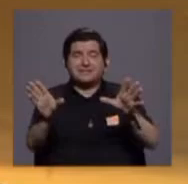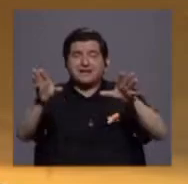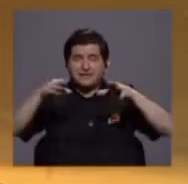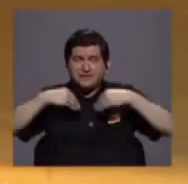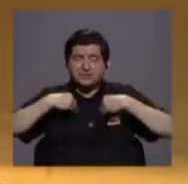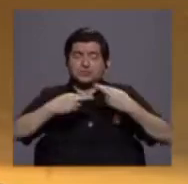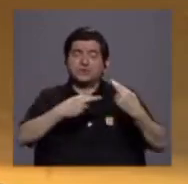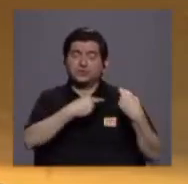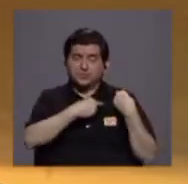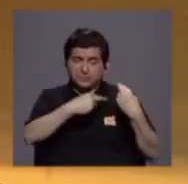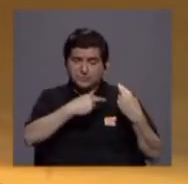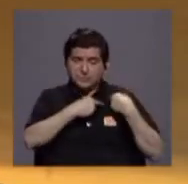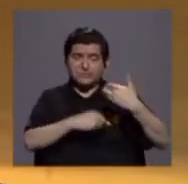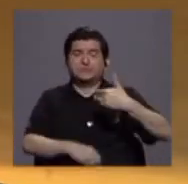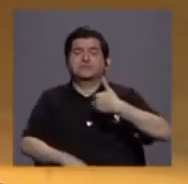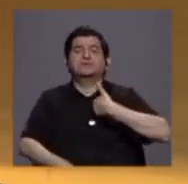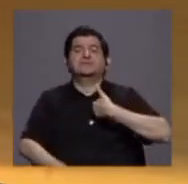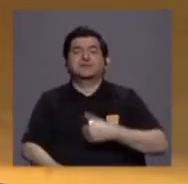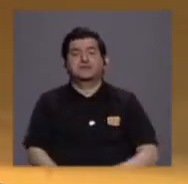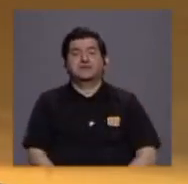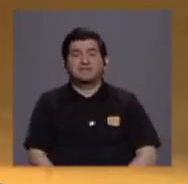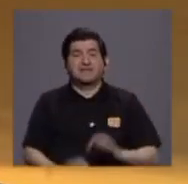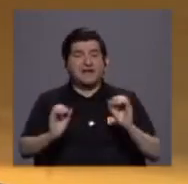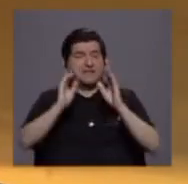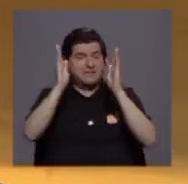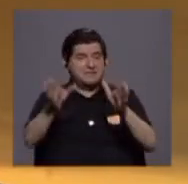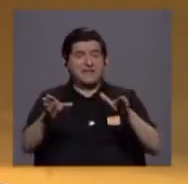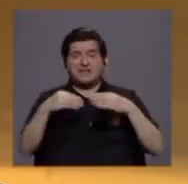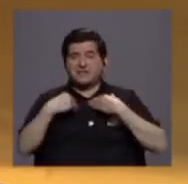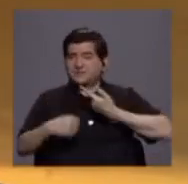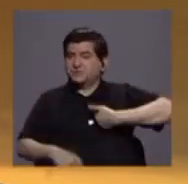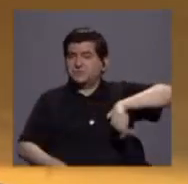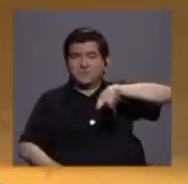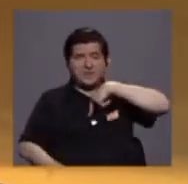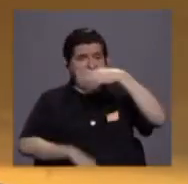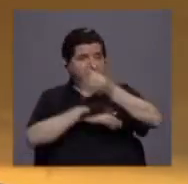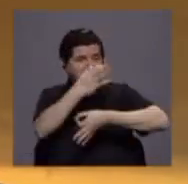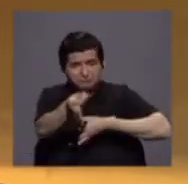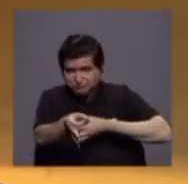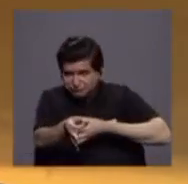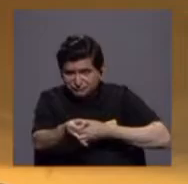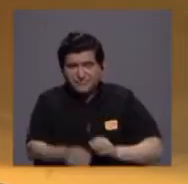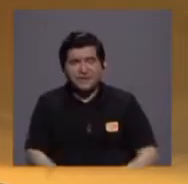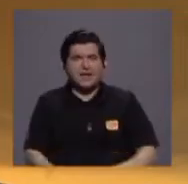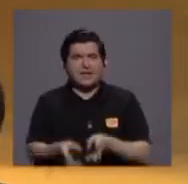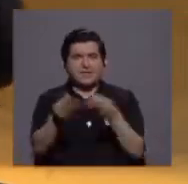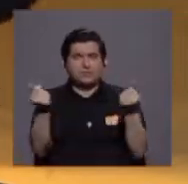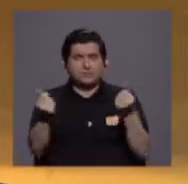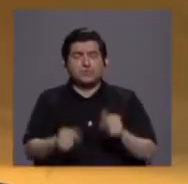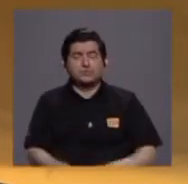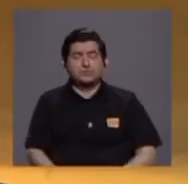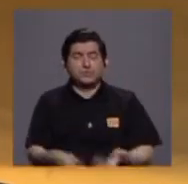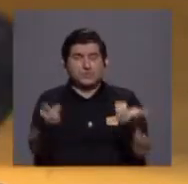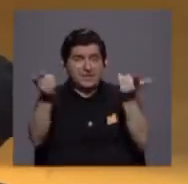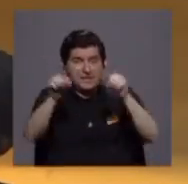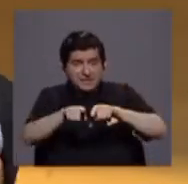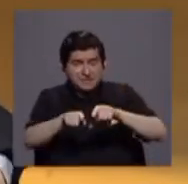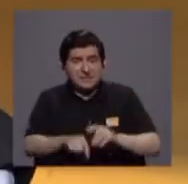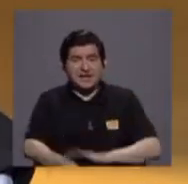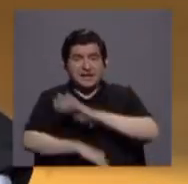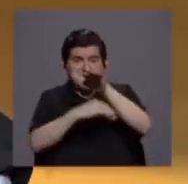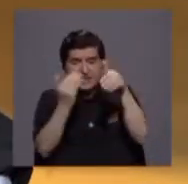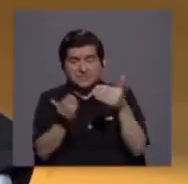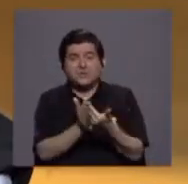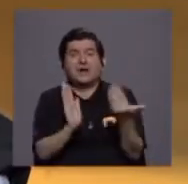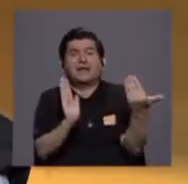las responsabilidades que tenemos, porque nadie las va a asumir por nosotros. Y la solución nuclear nos caería a